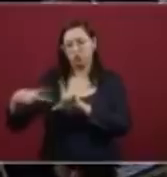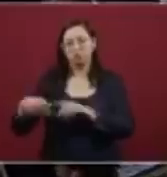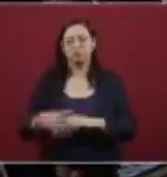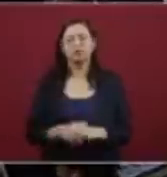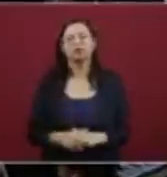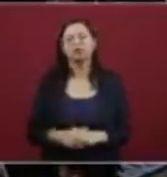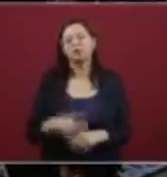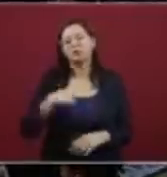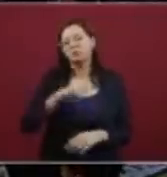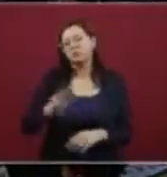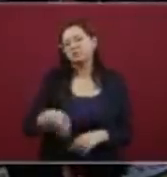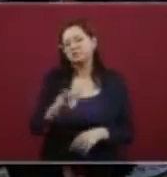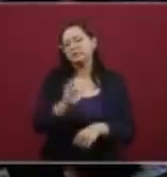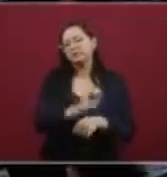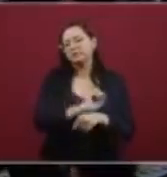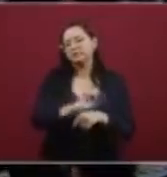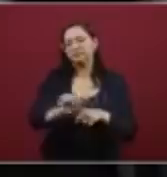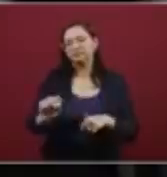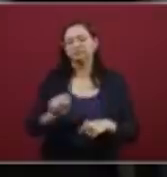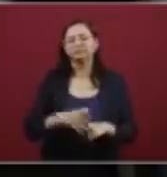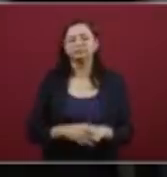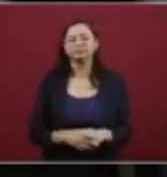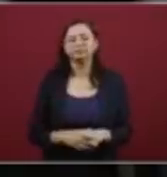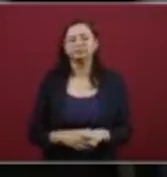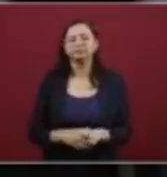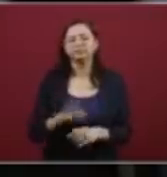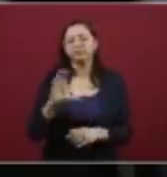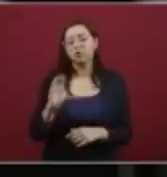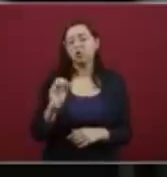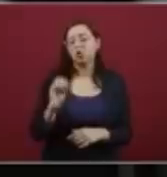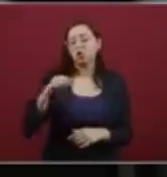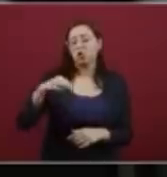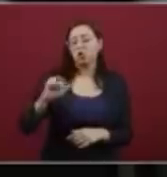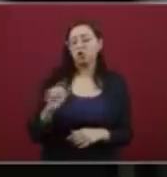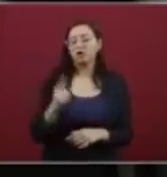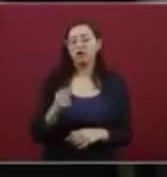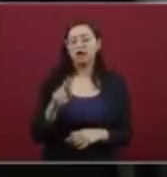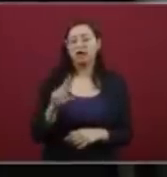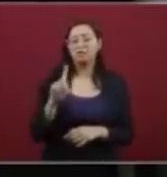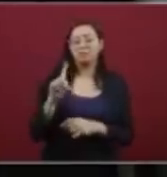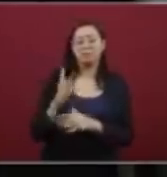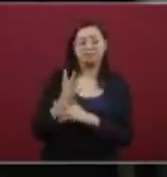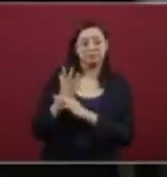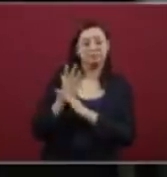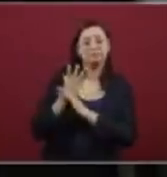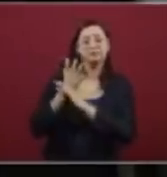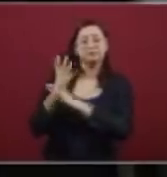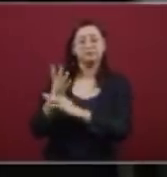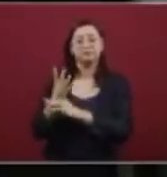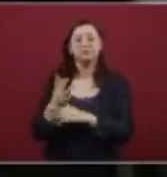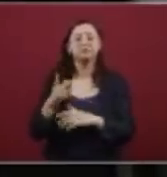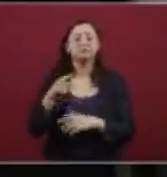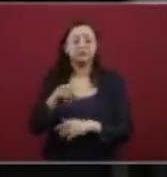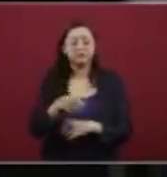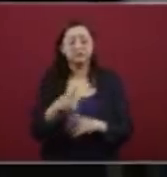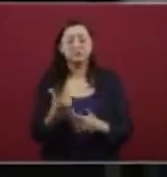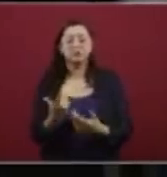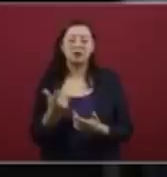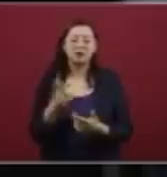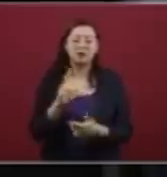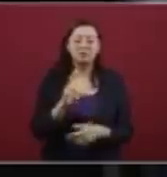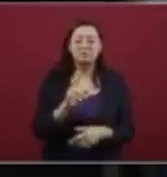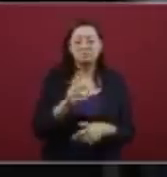Consejo Nacional para Prevenir la Discriminación, la CONAPRED, la discriminación laboral por concepto de edad comienza a los 35